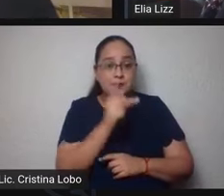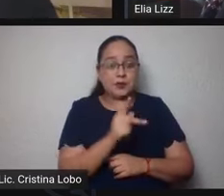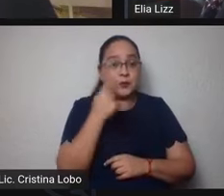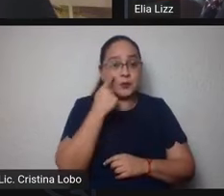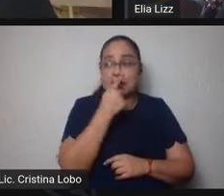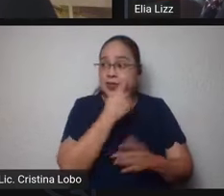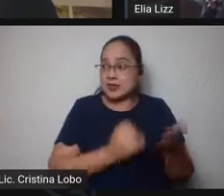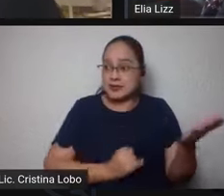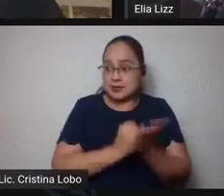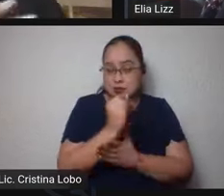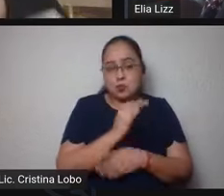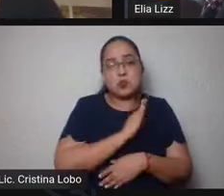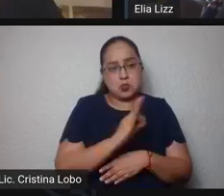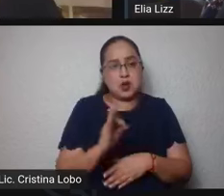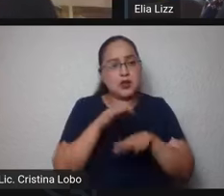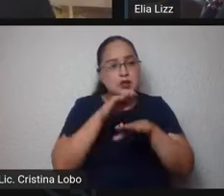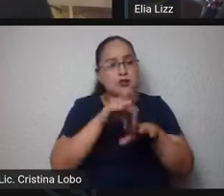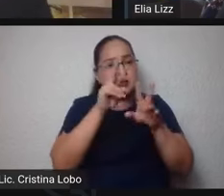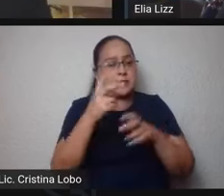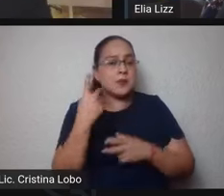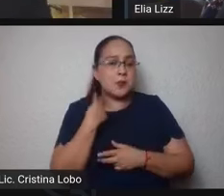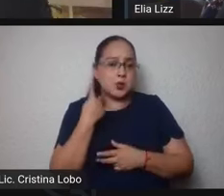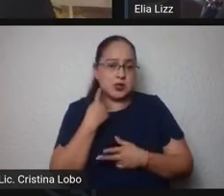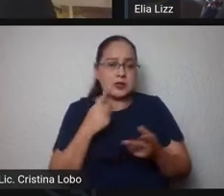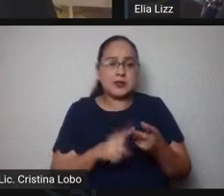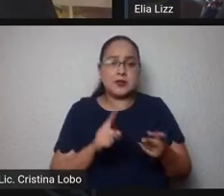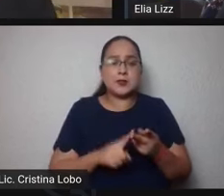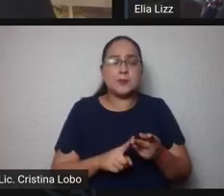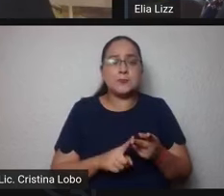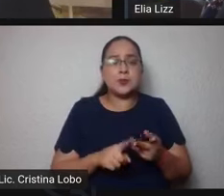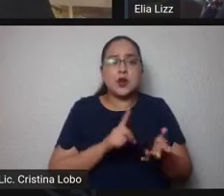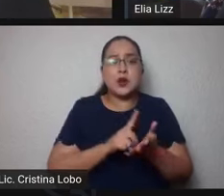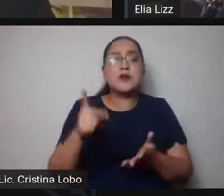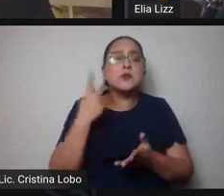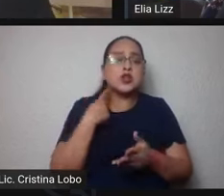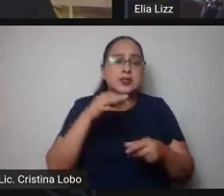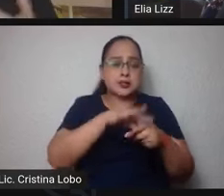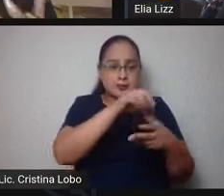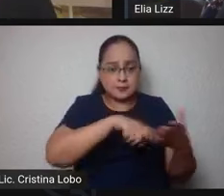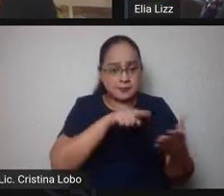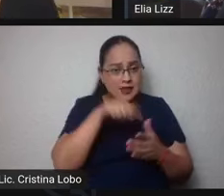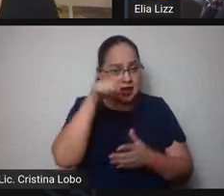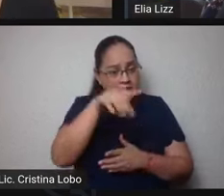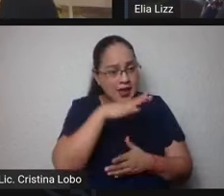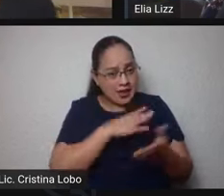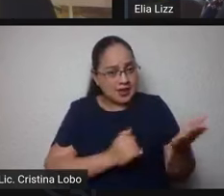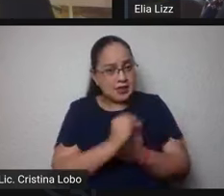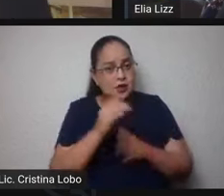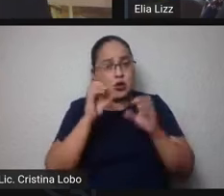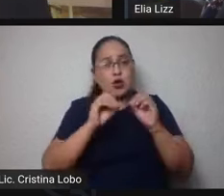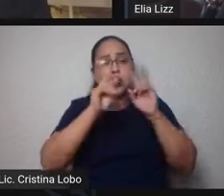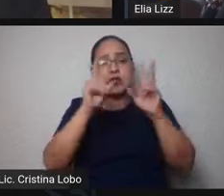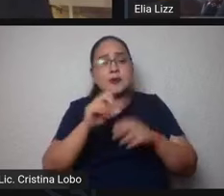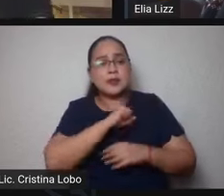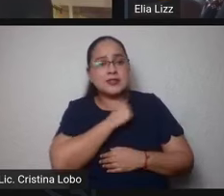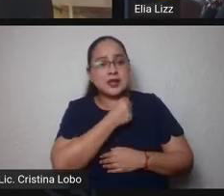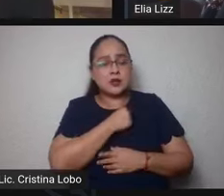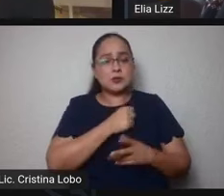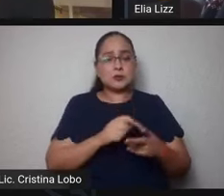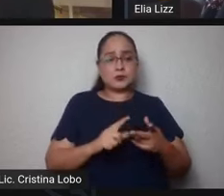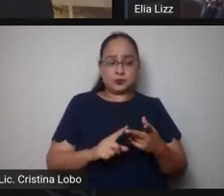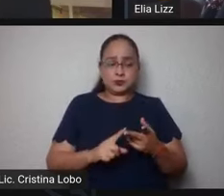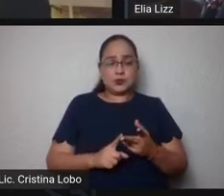su autonomía en términos políticos, ¿no?, de derechos políticos electorales, en términos de salud, en términos